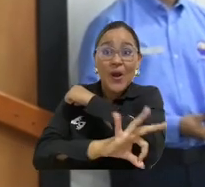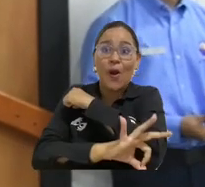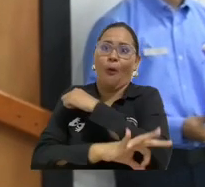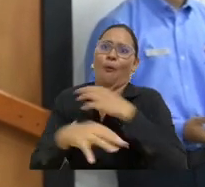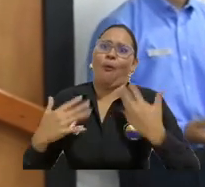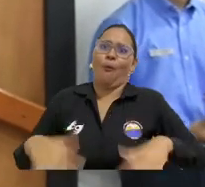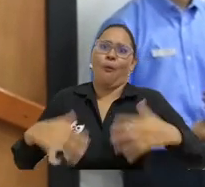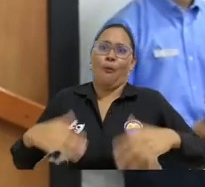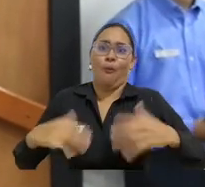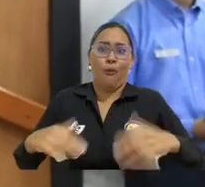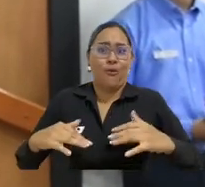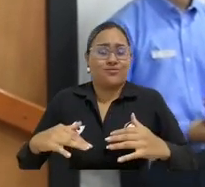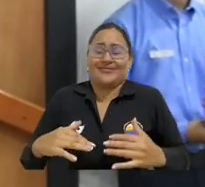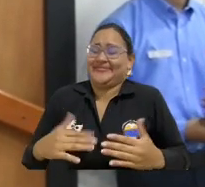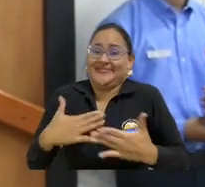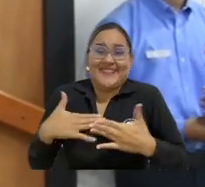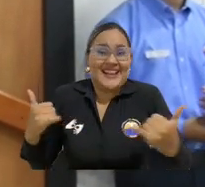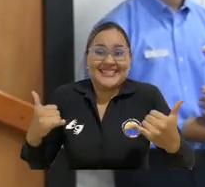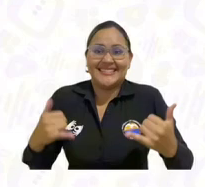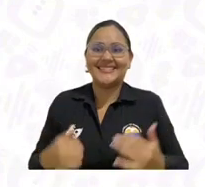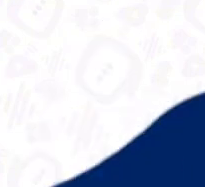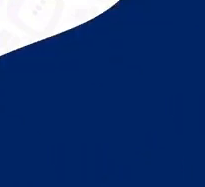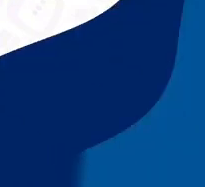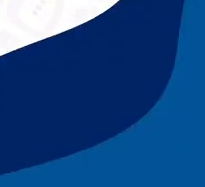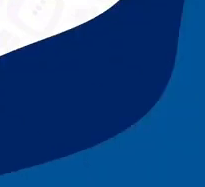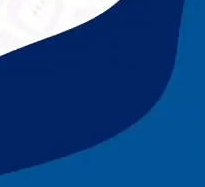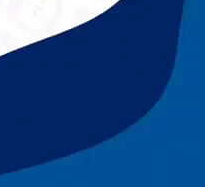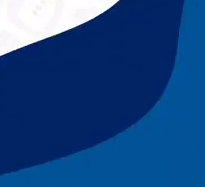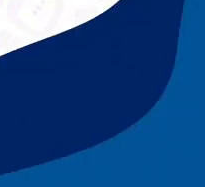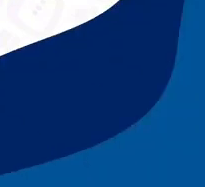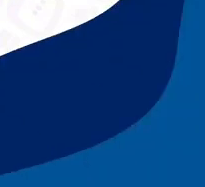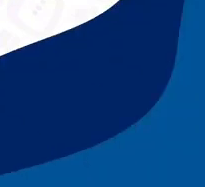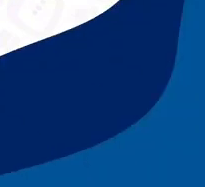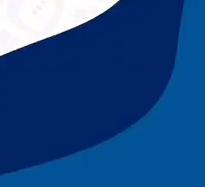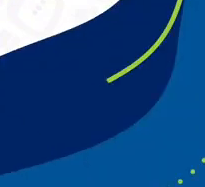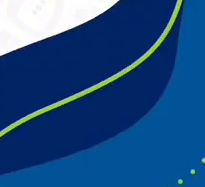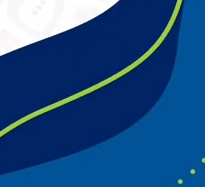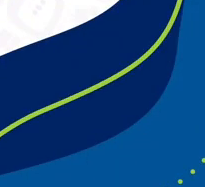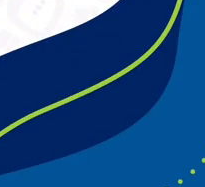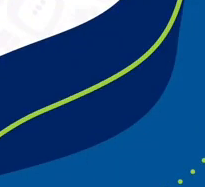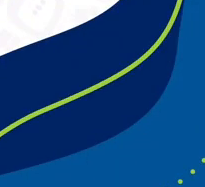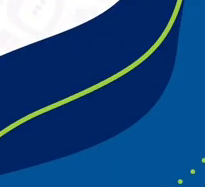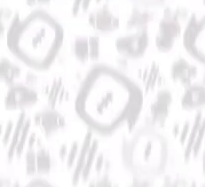de psicóloga en esta universidad nos hace muy feliz.